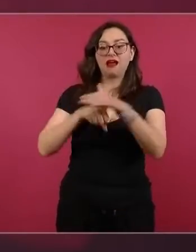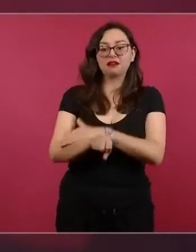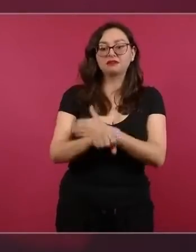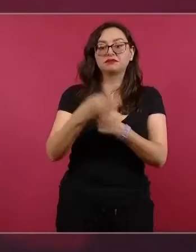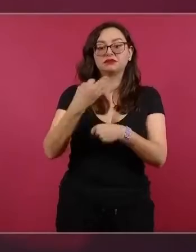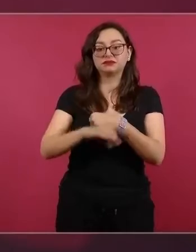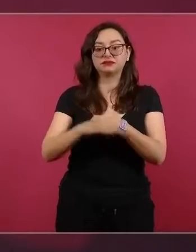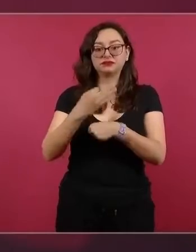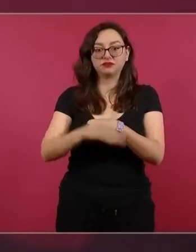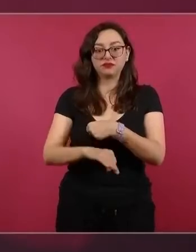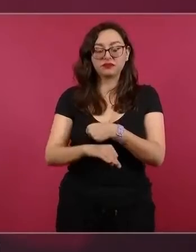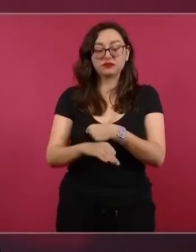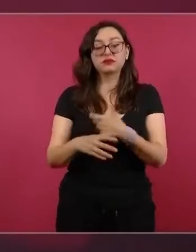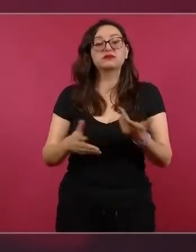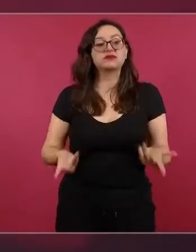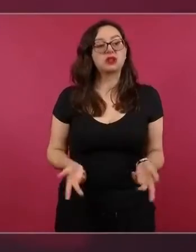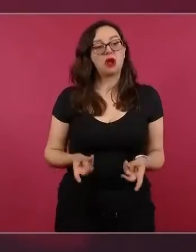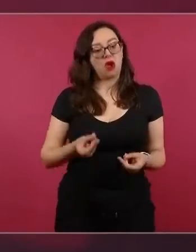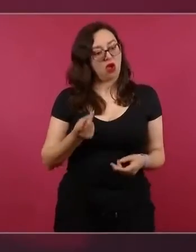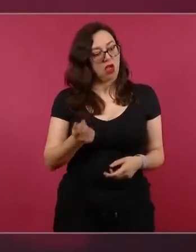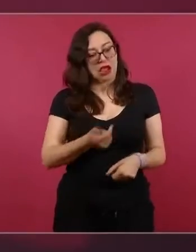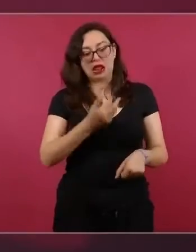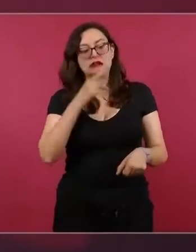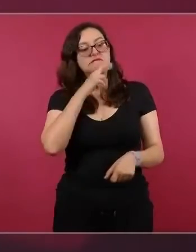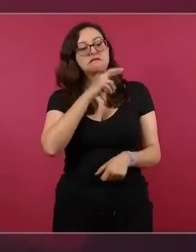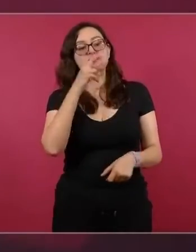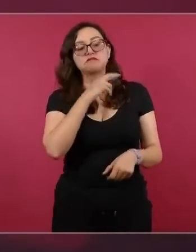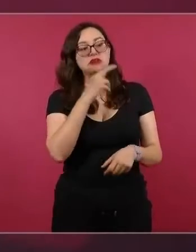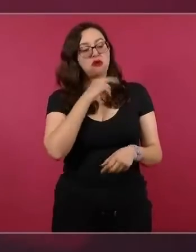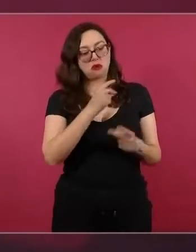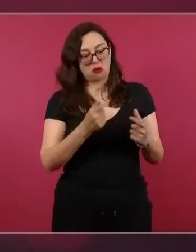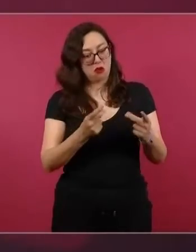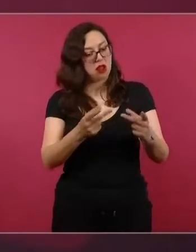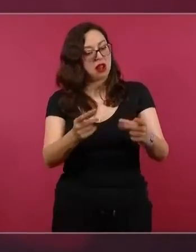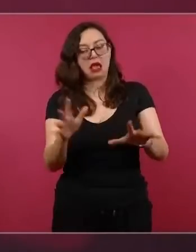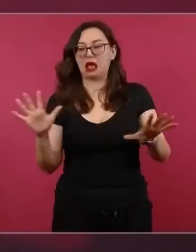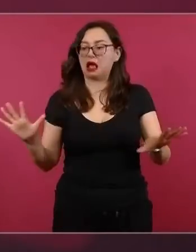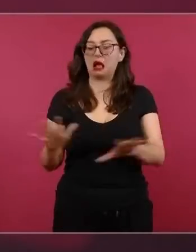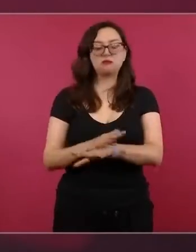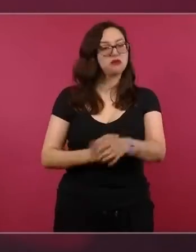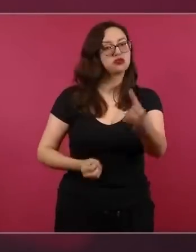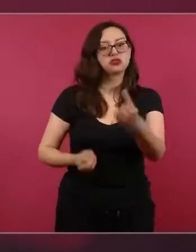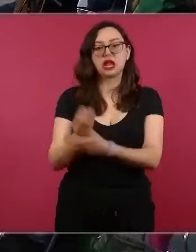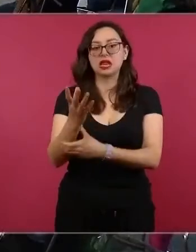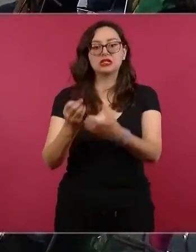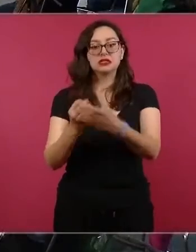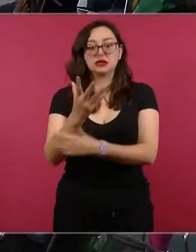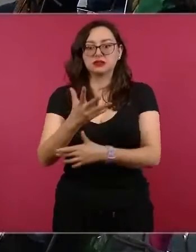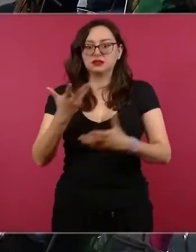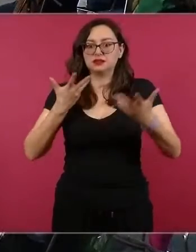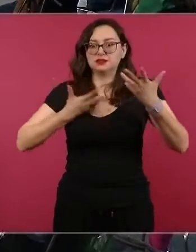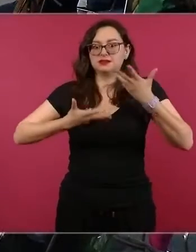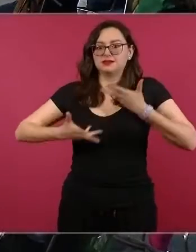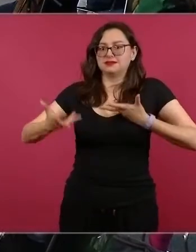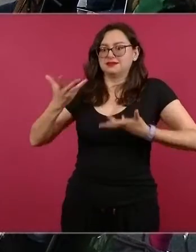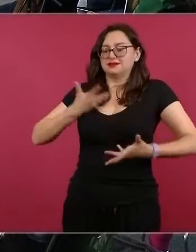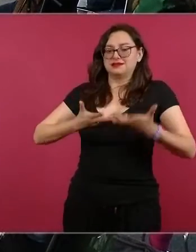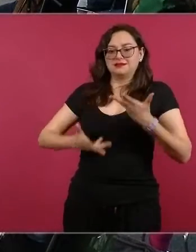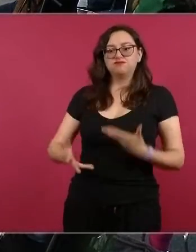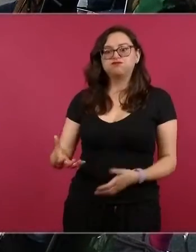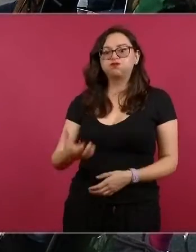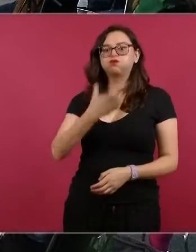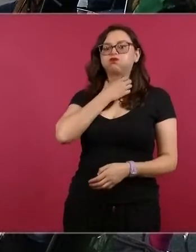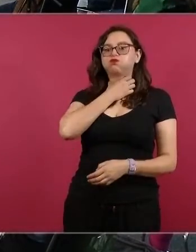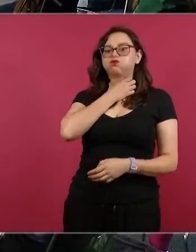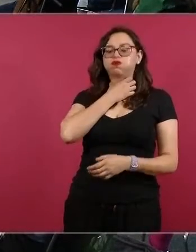exigirá a todas las fiscalías que lleven a cabo las audiencias para el cambio de medida cautelar. Por eso el riesgo de que muchos de ellos,